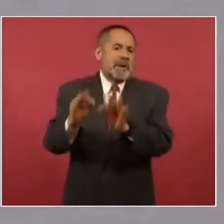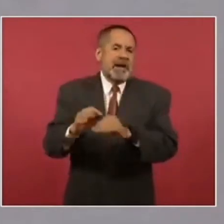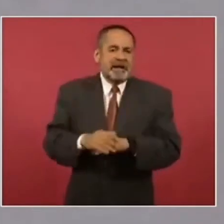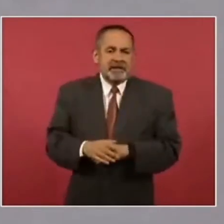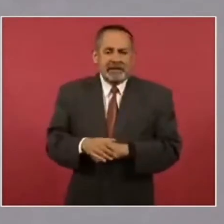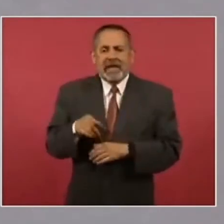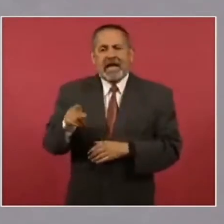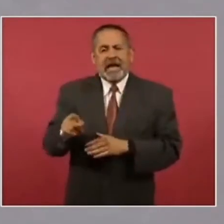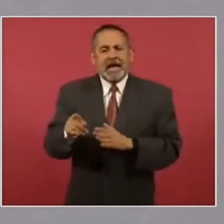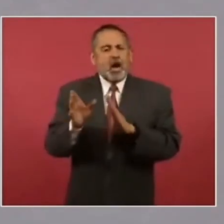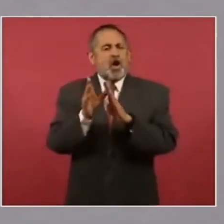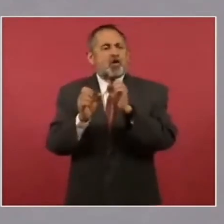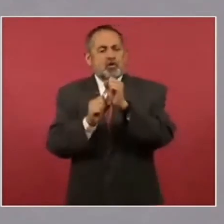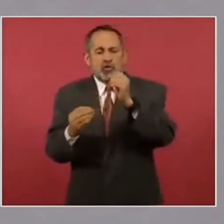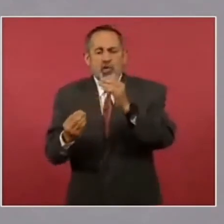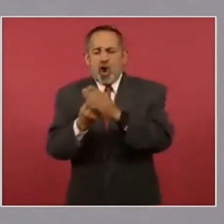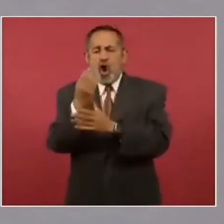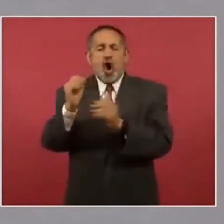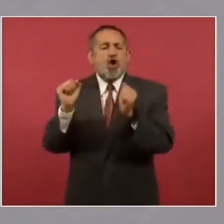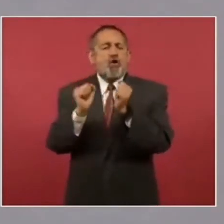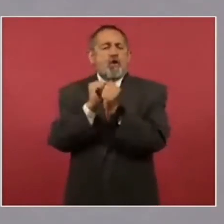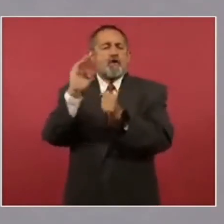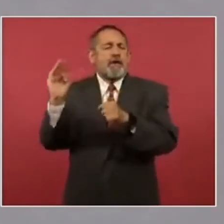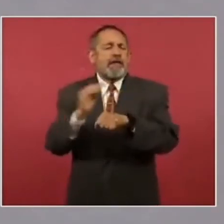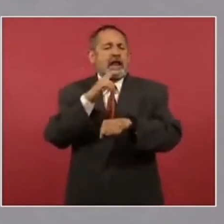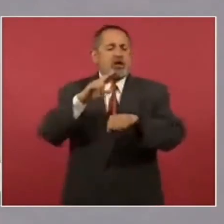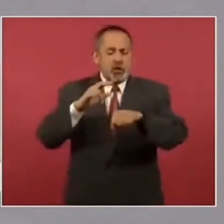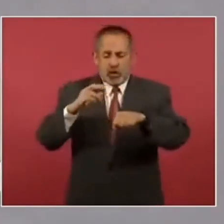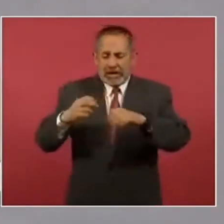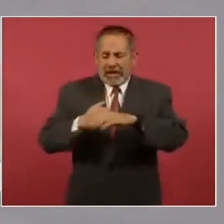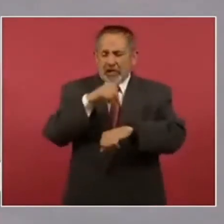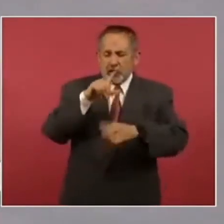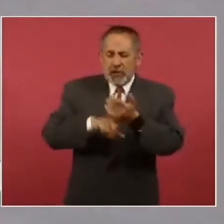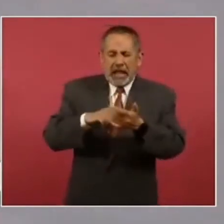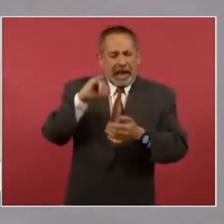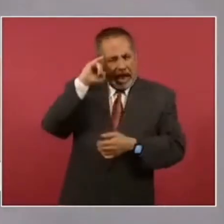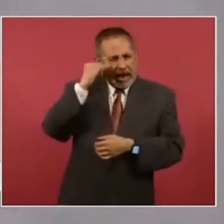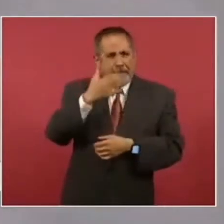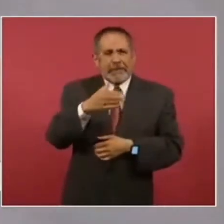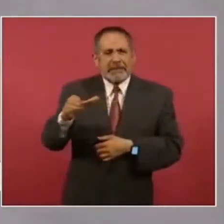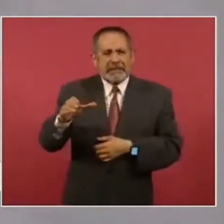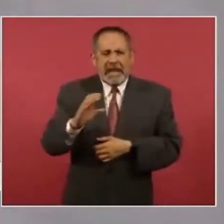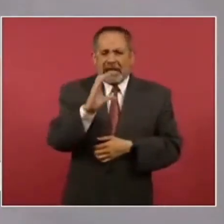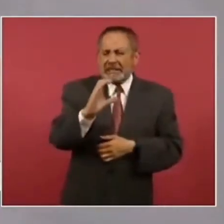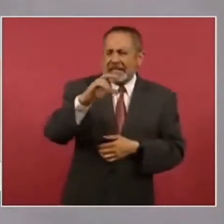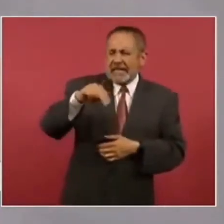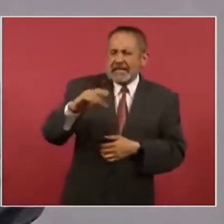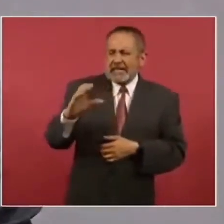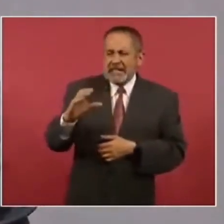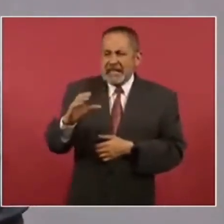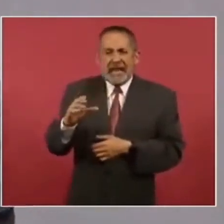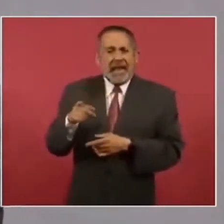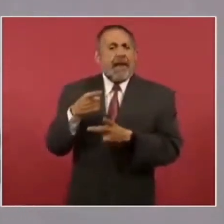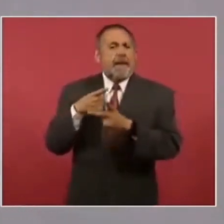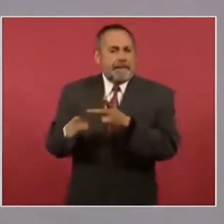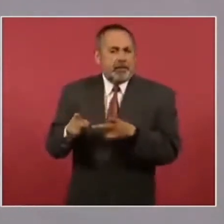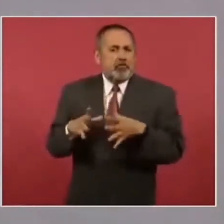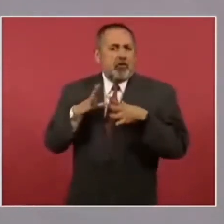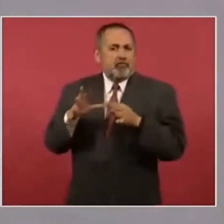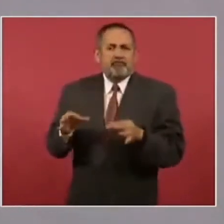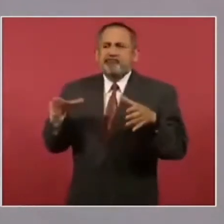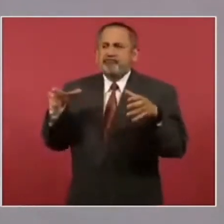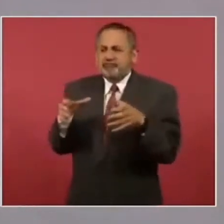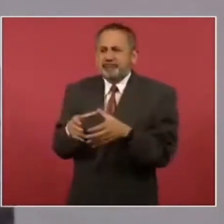la Confederación Nacional Campesina, la CNC. La organización y